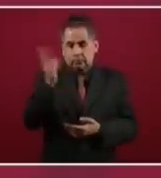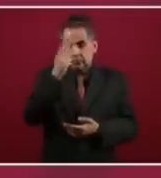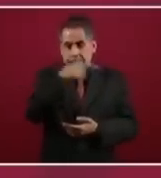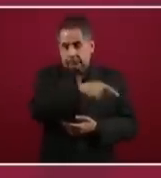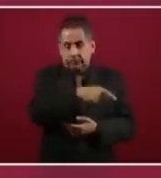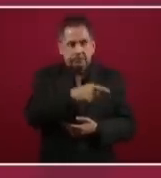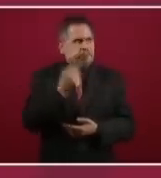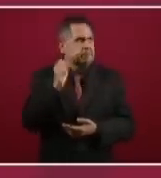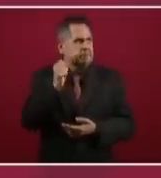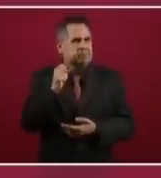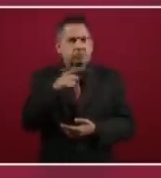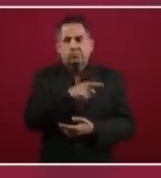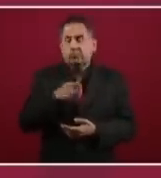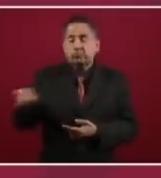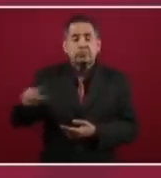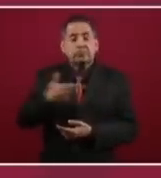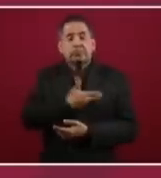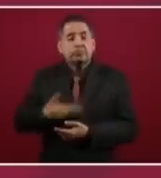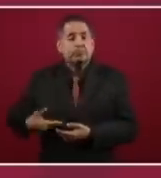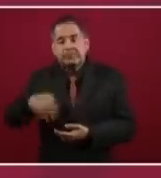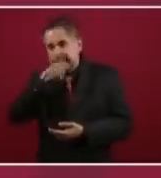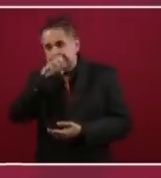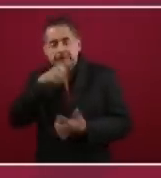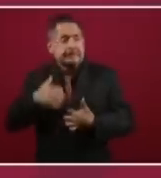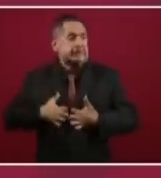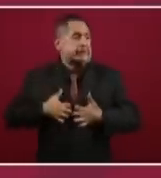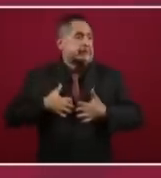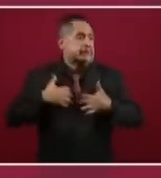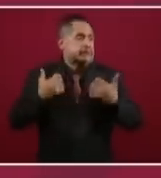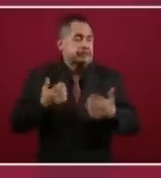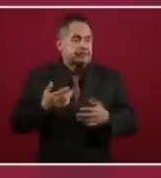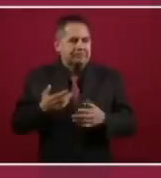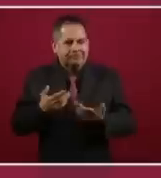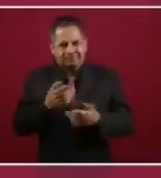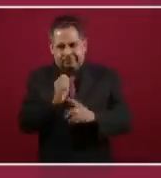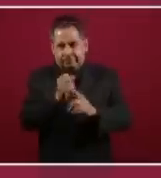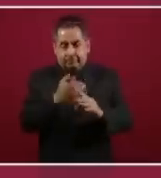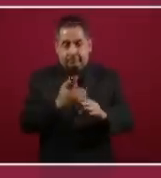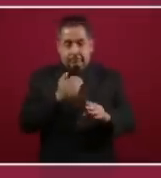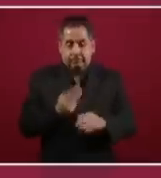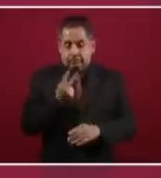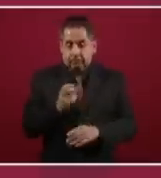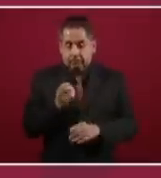en septiembre, antes del 2 de octubre.